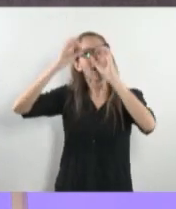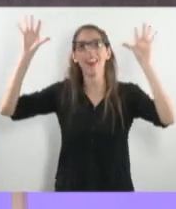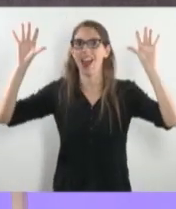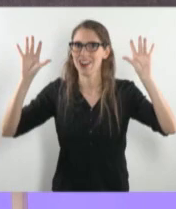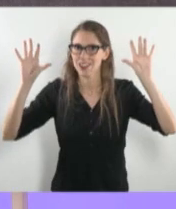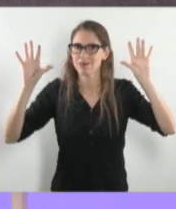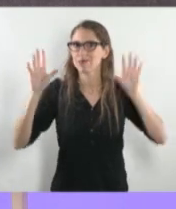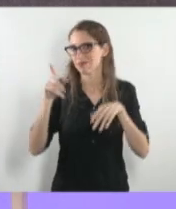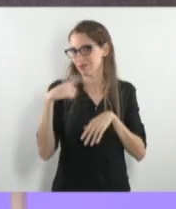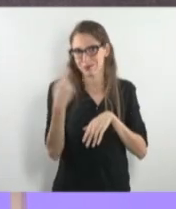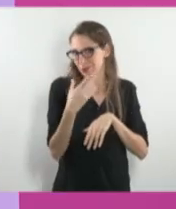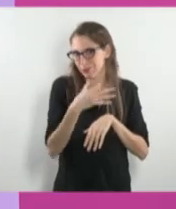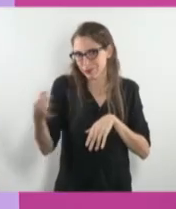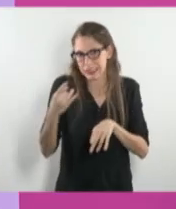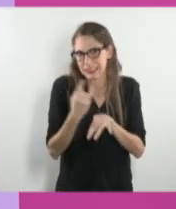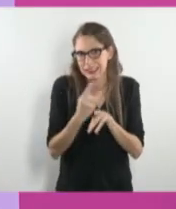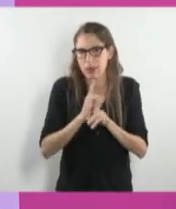nos pasa cuando decimos, por favor,